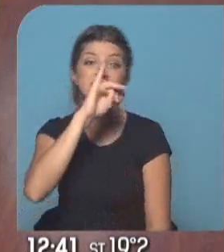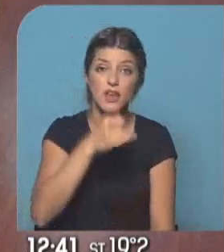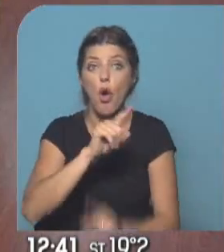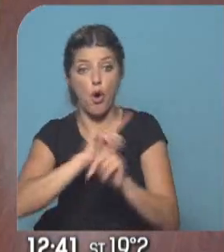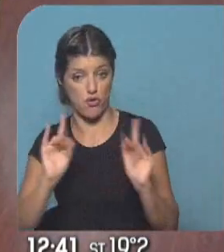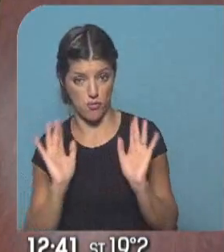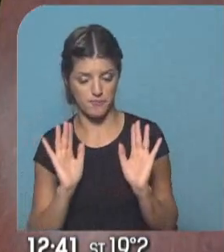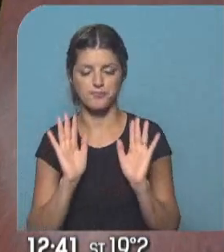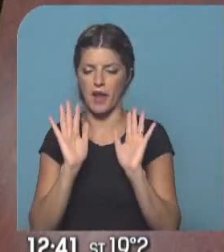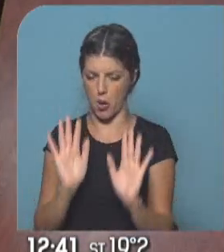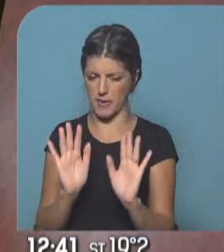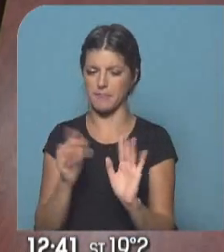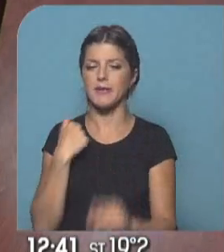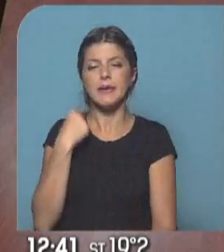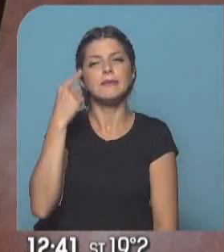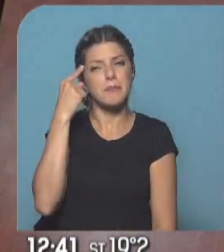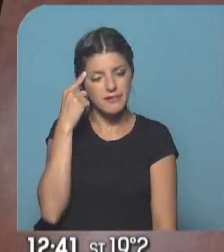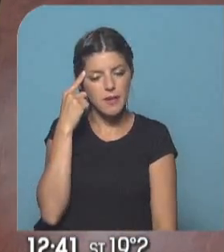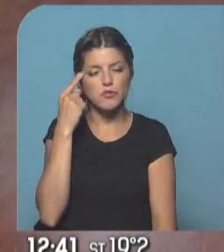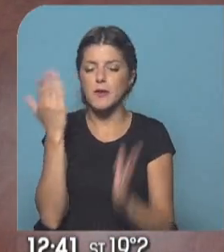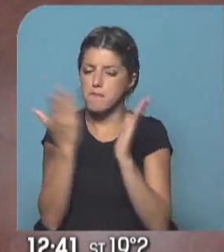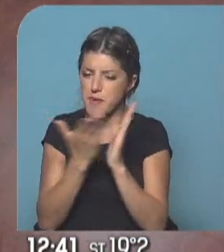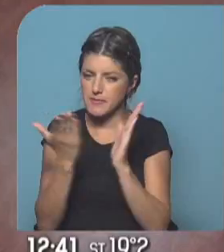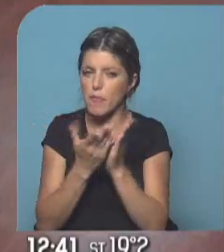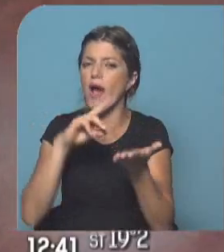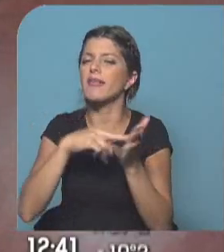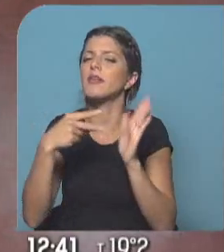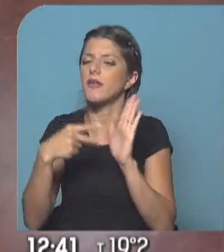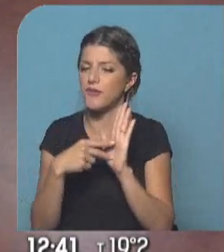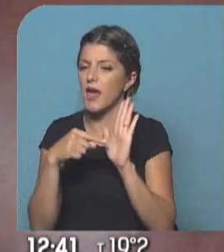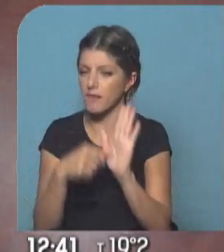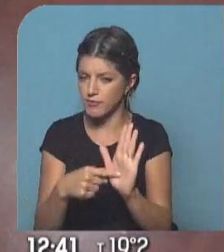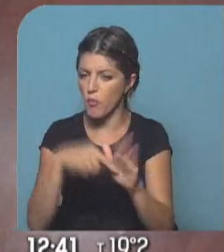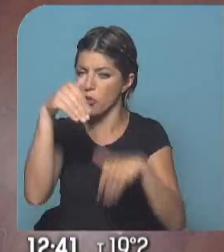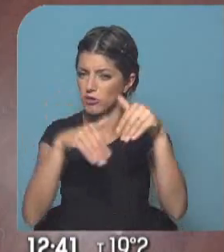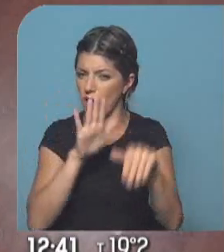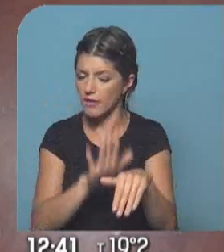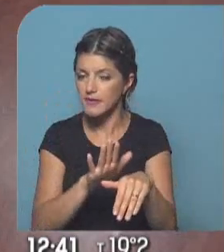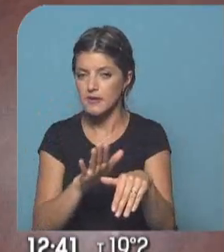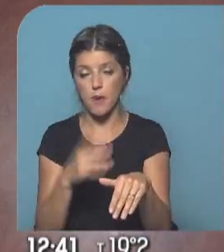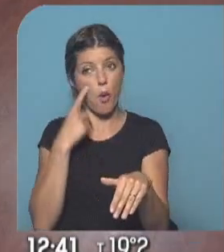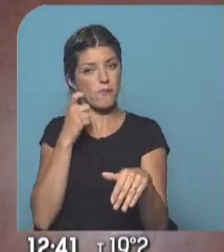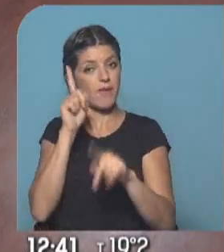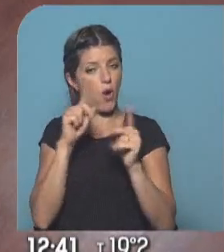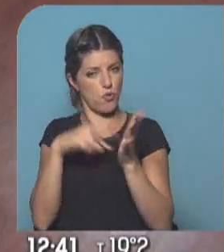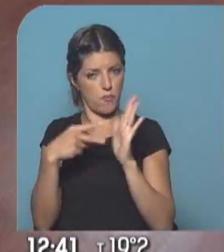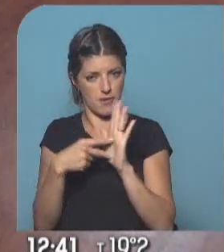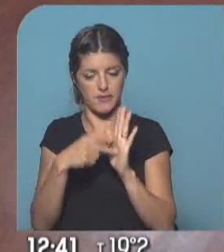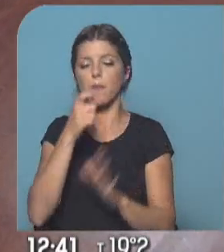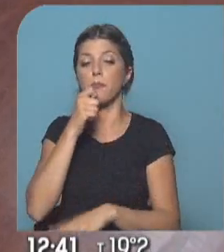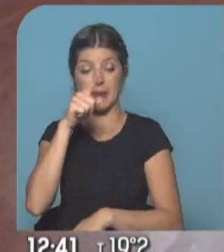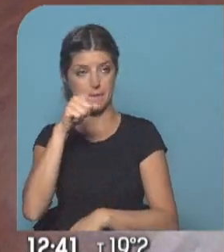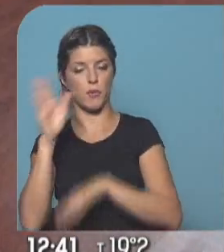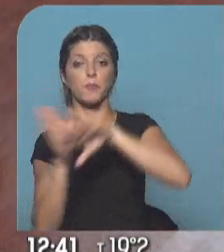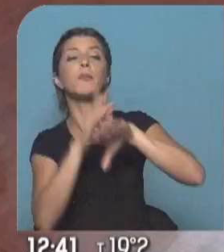si uno se pone a hilar más fino y a tratar de entender más en profundidad lo que significa un referéndum, empezamos a encontrar problemas. Por ejemplo, en el Brexit se le